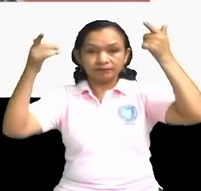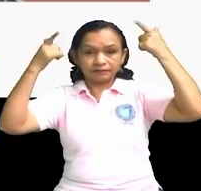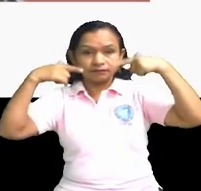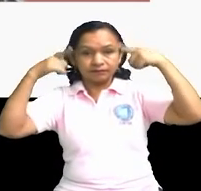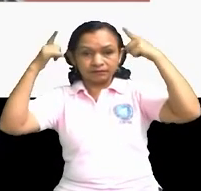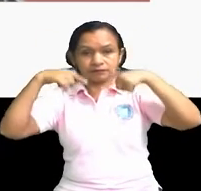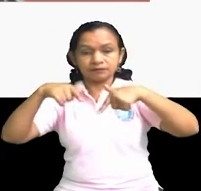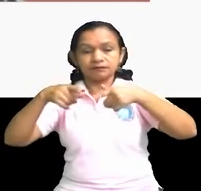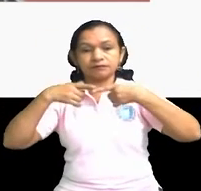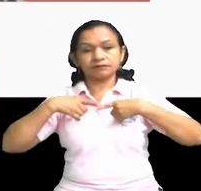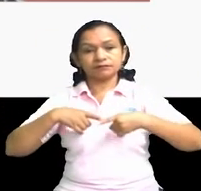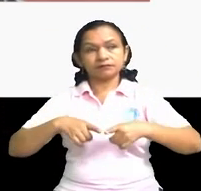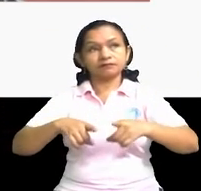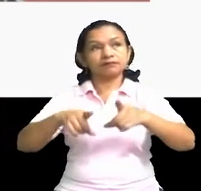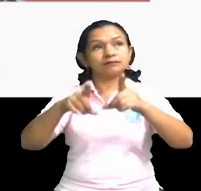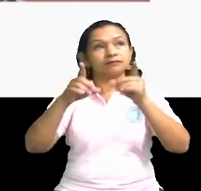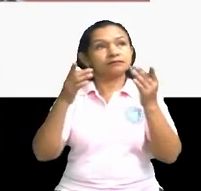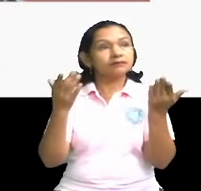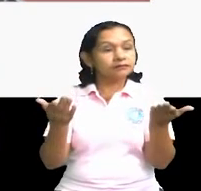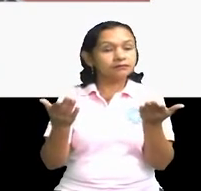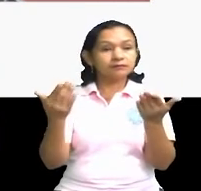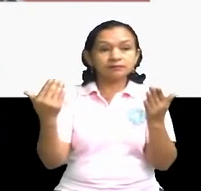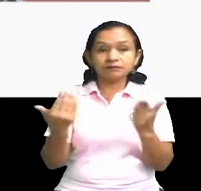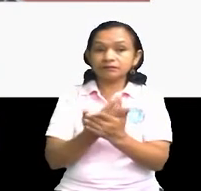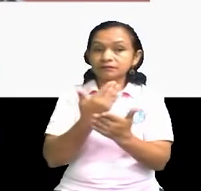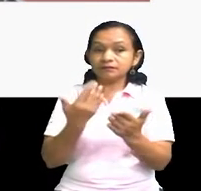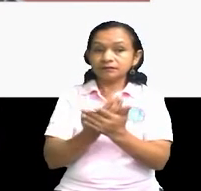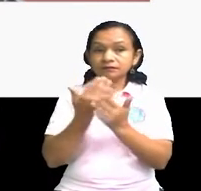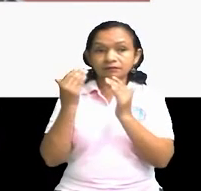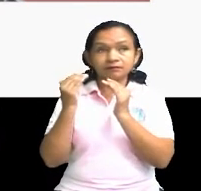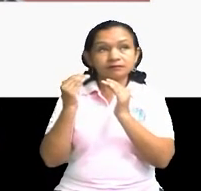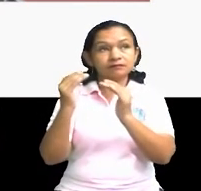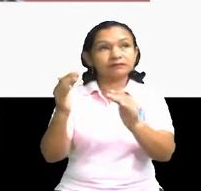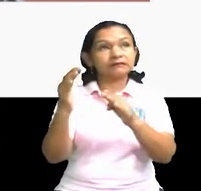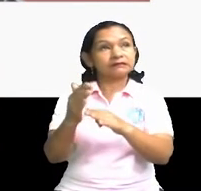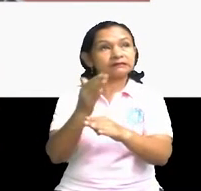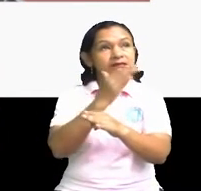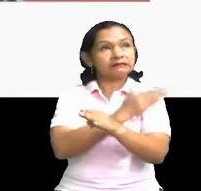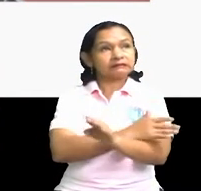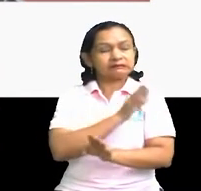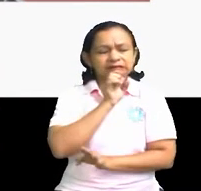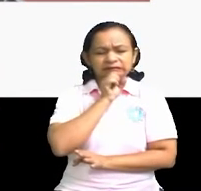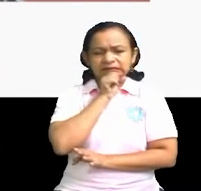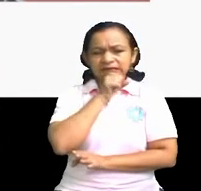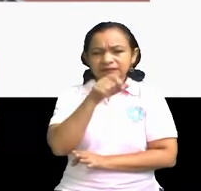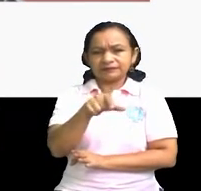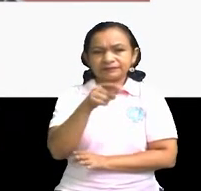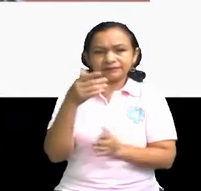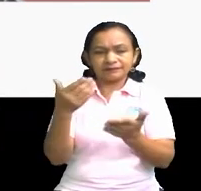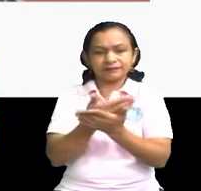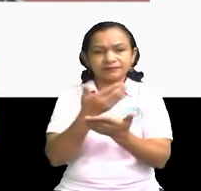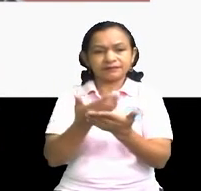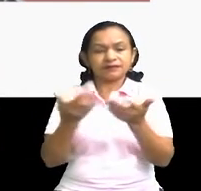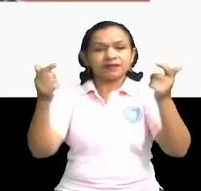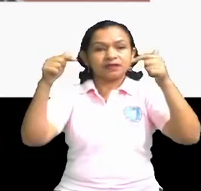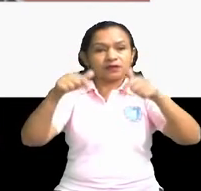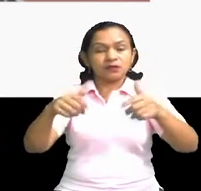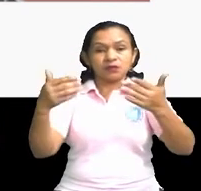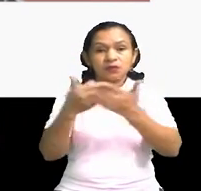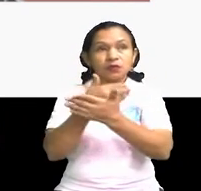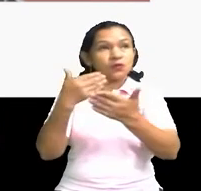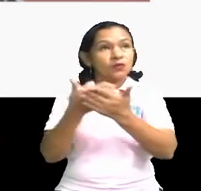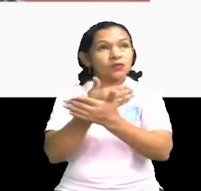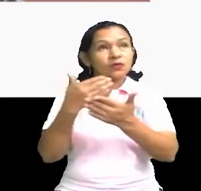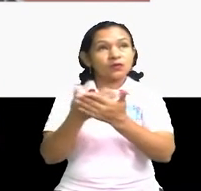Masaya. Dignificar, ahí está, ese es el complejo nuevo. Lo que era antes y lo que es ahora, ¿no? No, ahí está lo que es ahora,